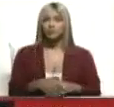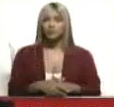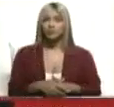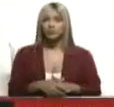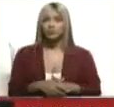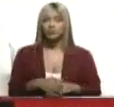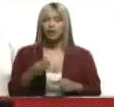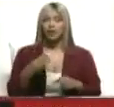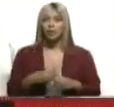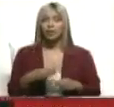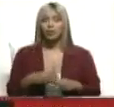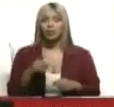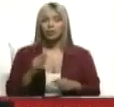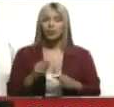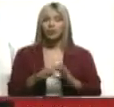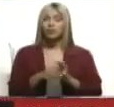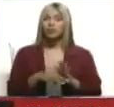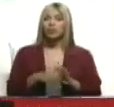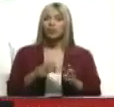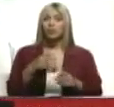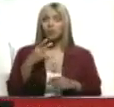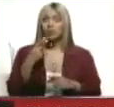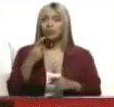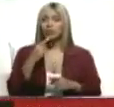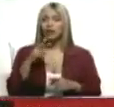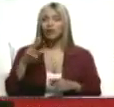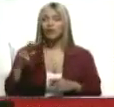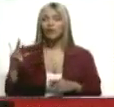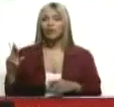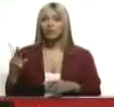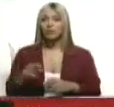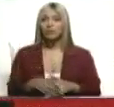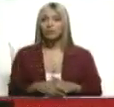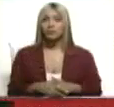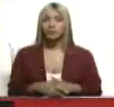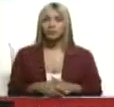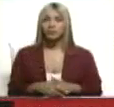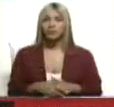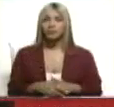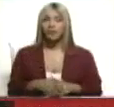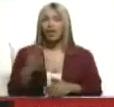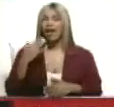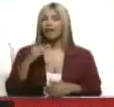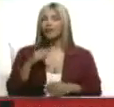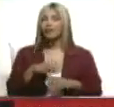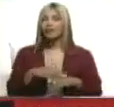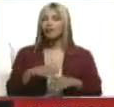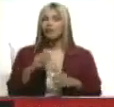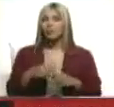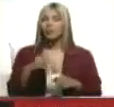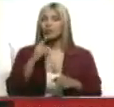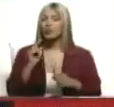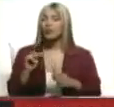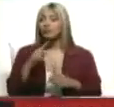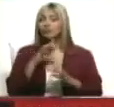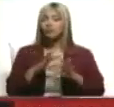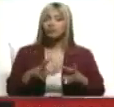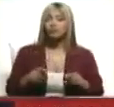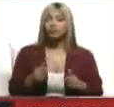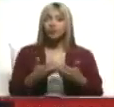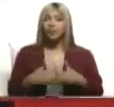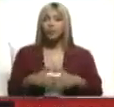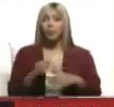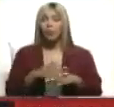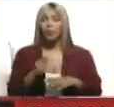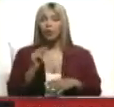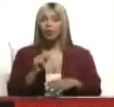el petróleo y en la vida política venezolana, que fue Rafael Ramírez, también anda detrás de los activos de Citgo,